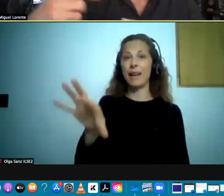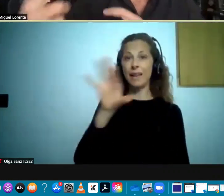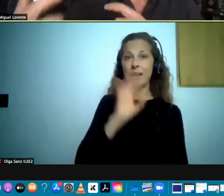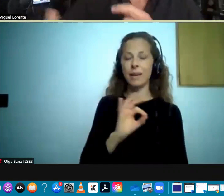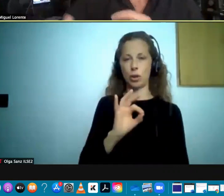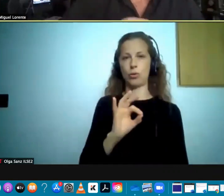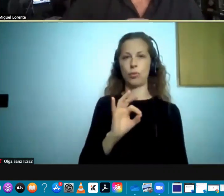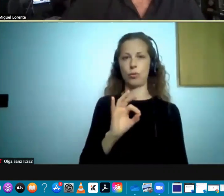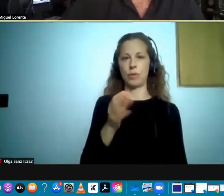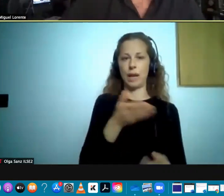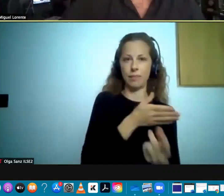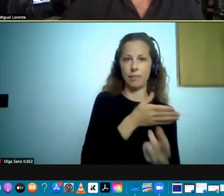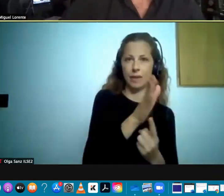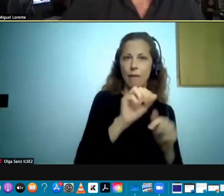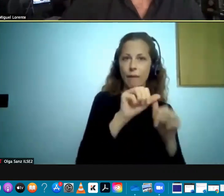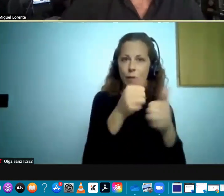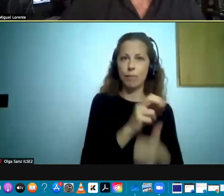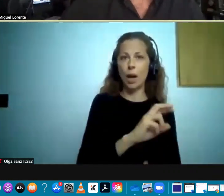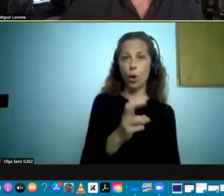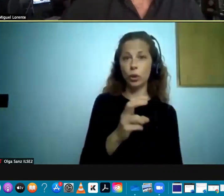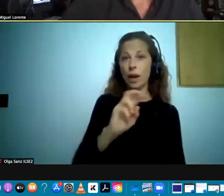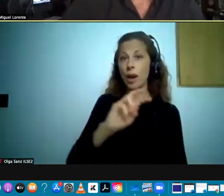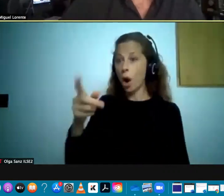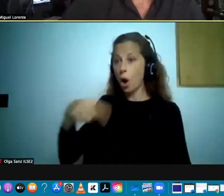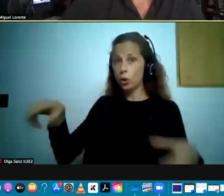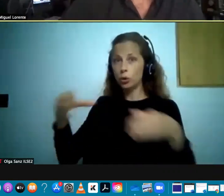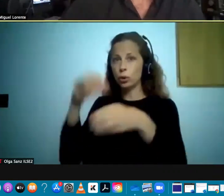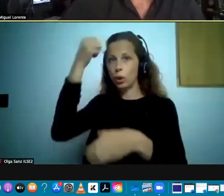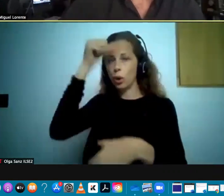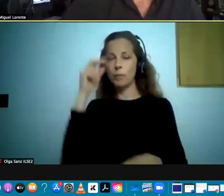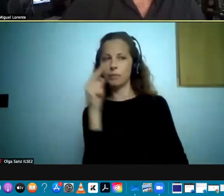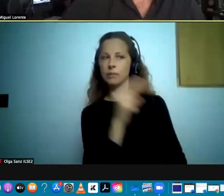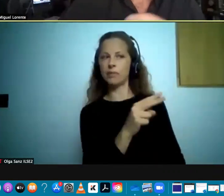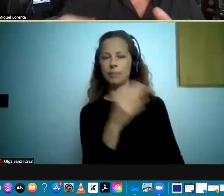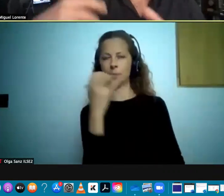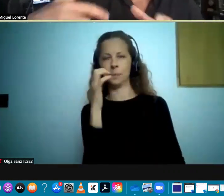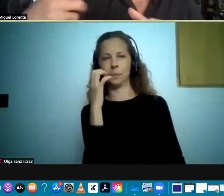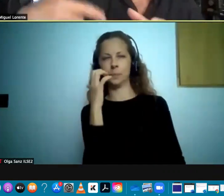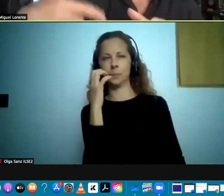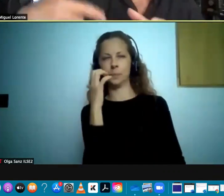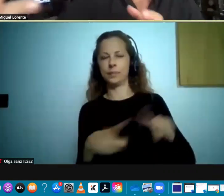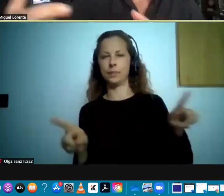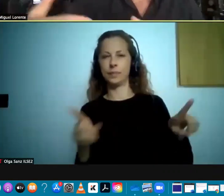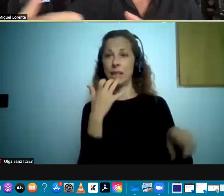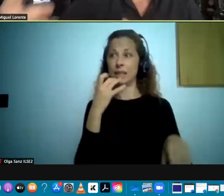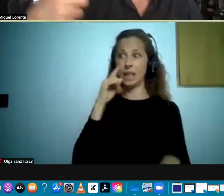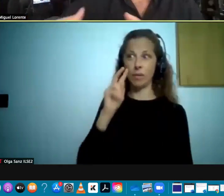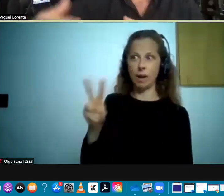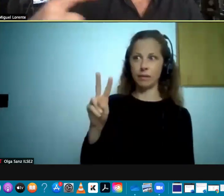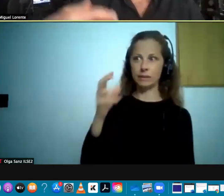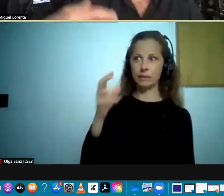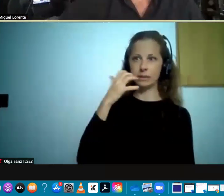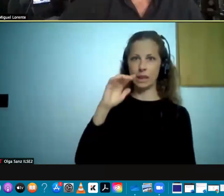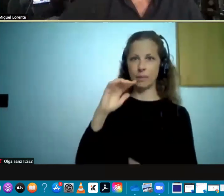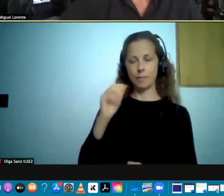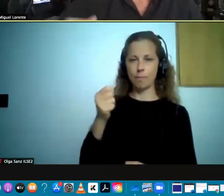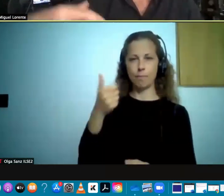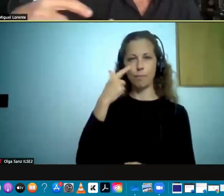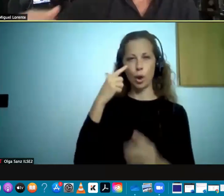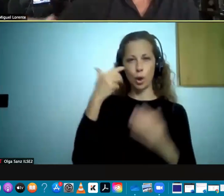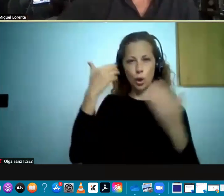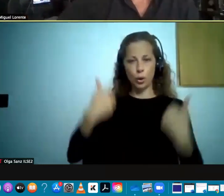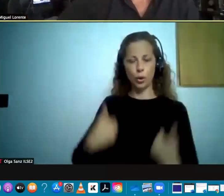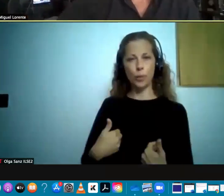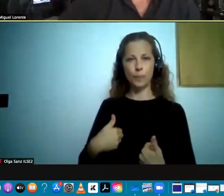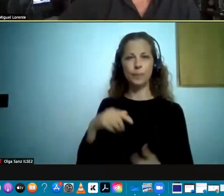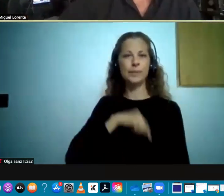el reconocimiento de los otros, y por lo tanto, si tú te alejas del reconocimiento de los valores que son reconocidos por los hombres,